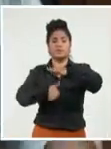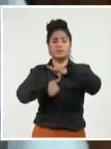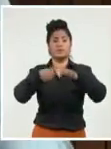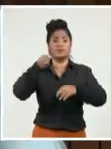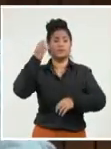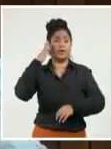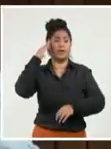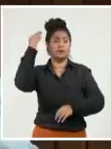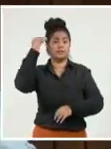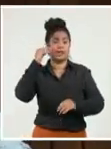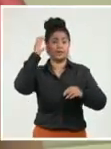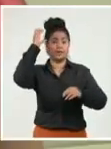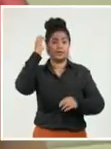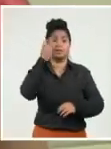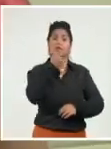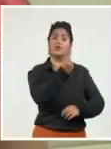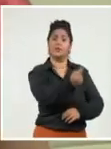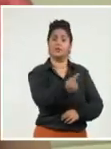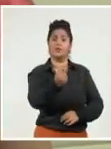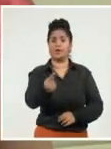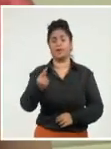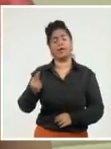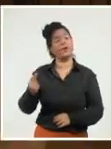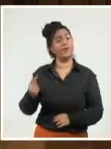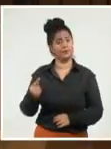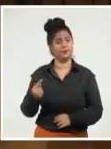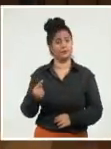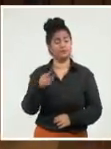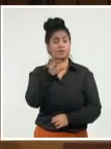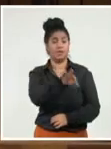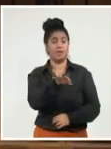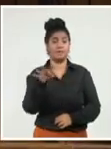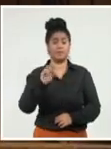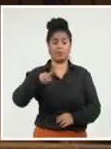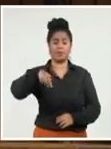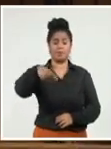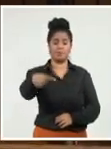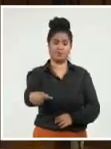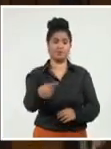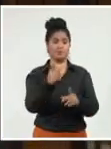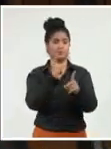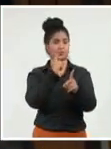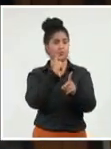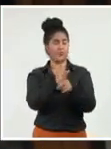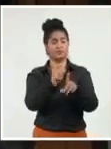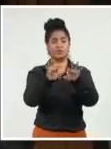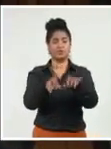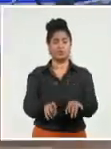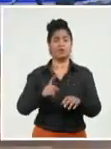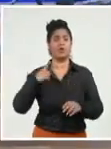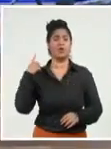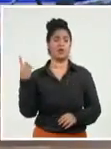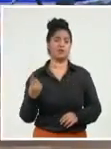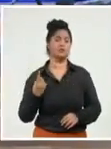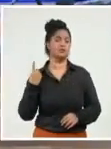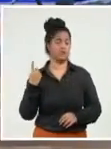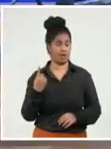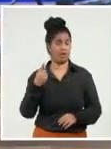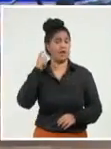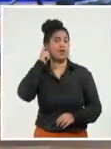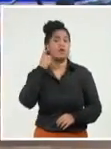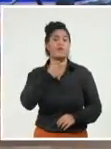los planteamientos, indicó la dirección de la UJC invitar para el próximo encuentro al Secretariado Nacional de la Federación de Estudiantes de la